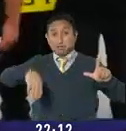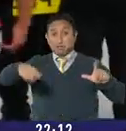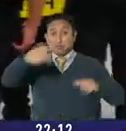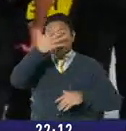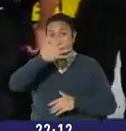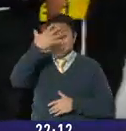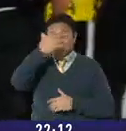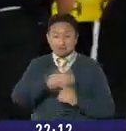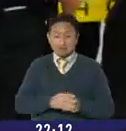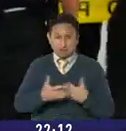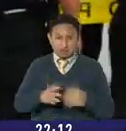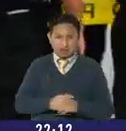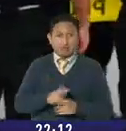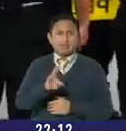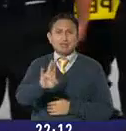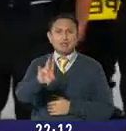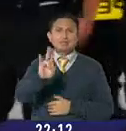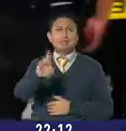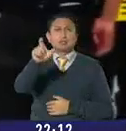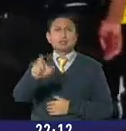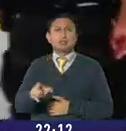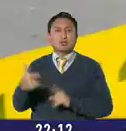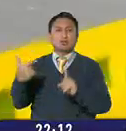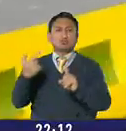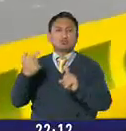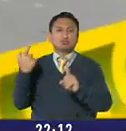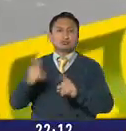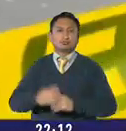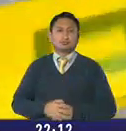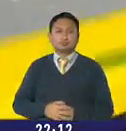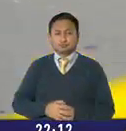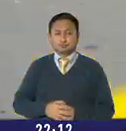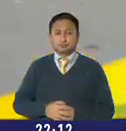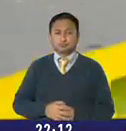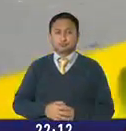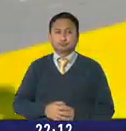Esmeraldas se registran al menos 7 muertes violentas, informó Marilyn Carmilla.